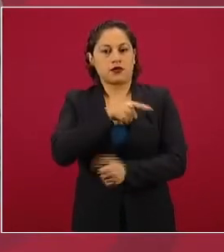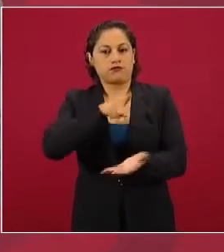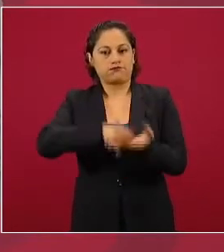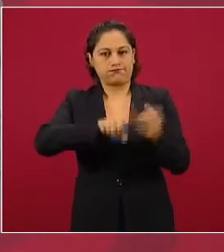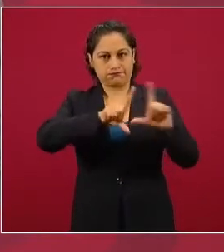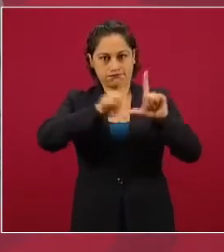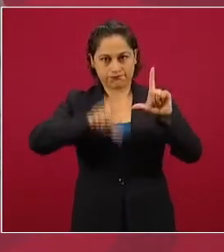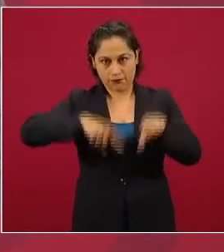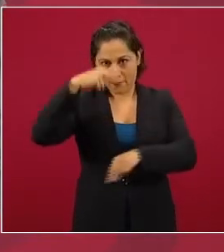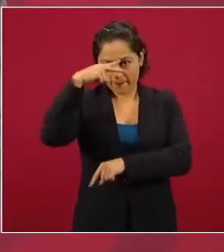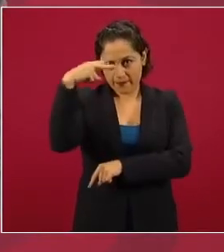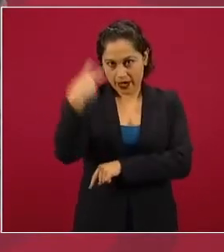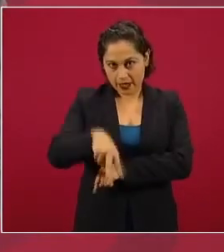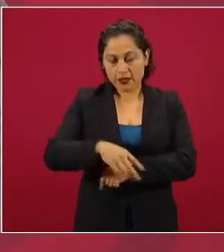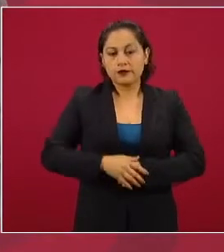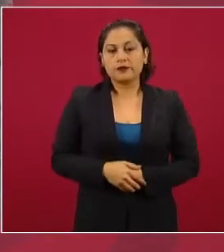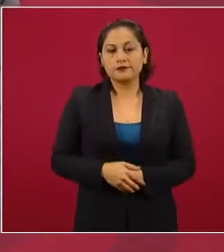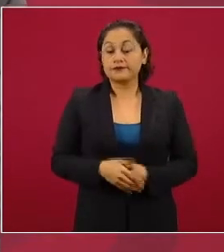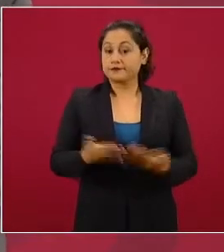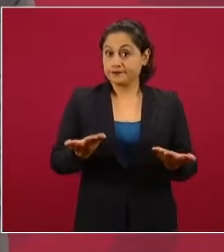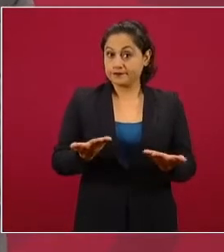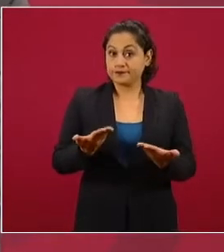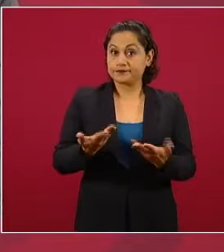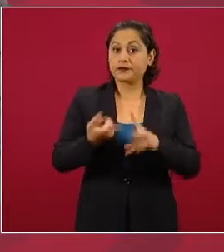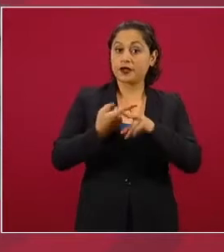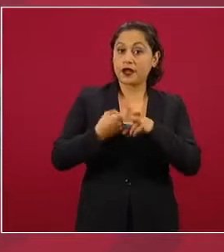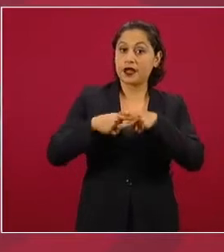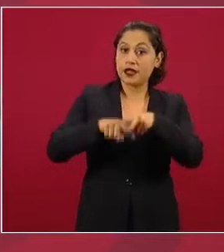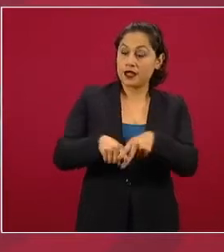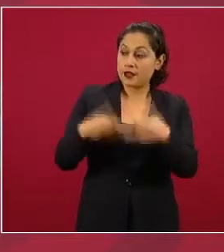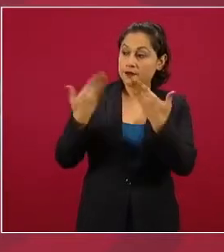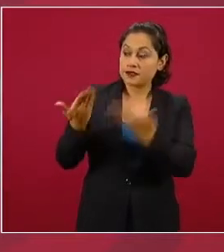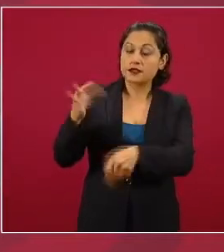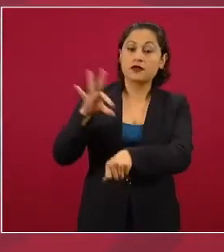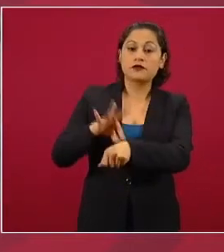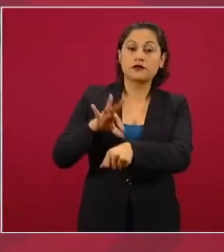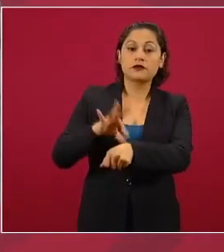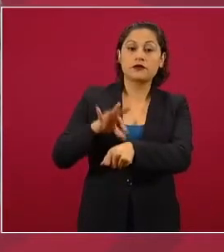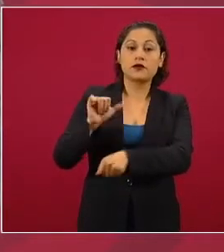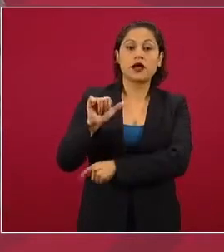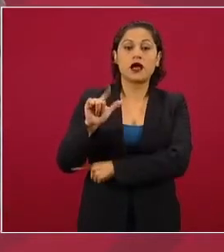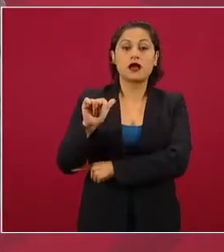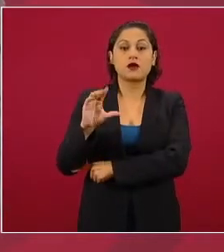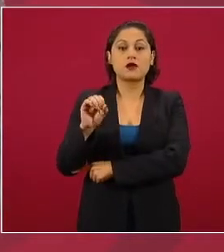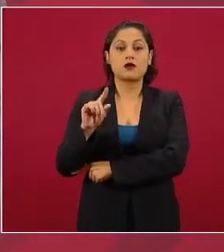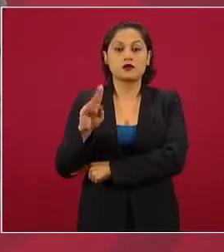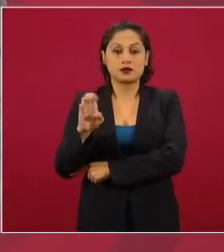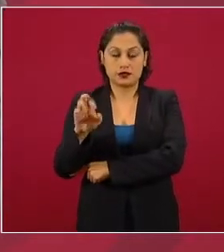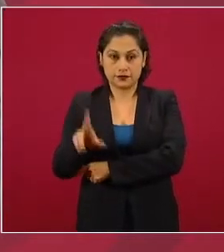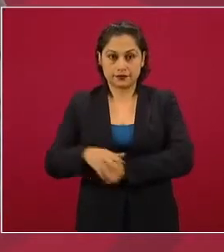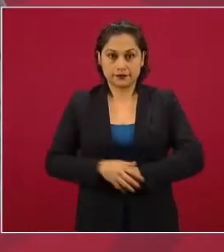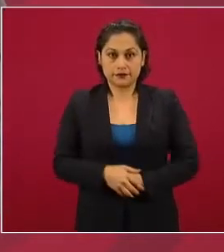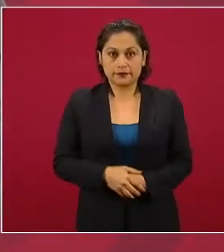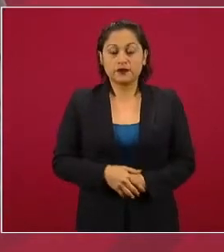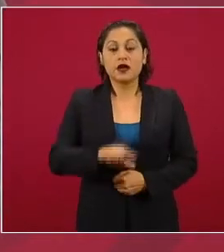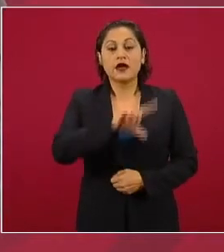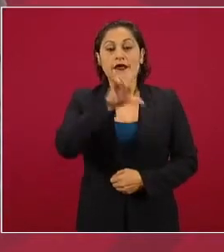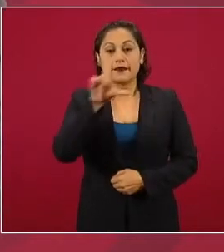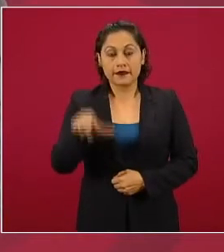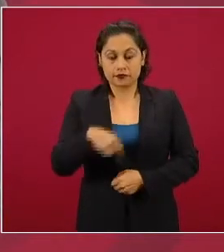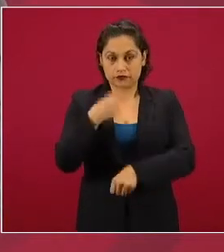a comenzar con el doctor Jorge Alcocer, luego el doctor